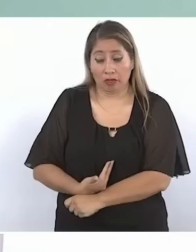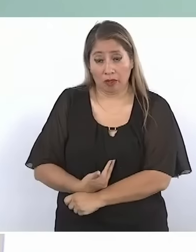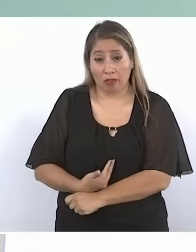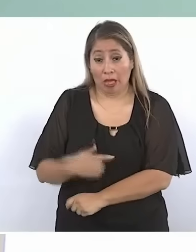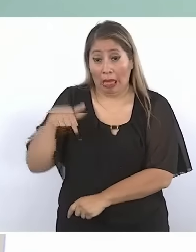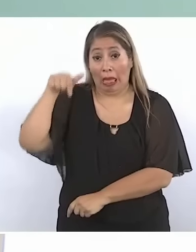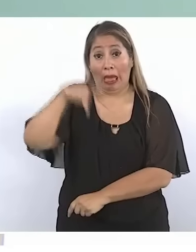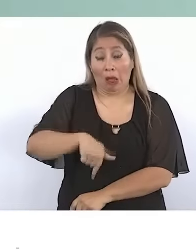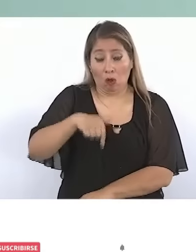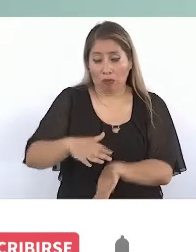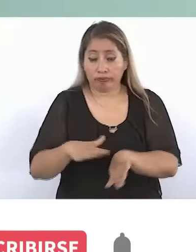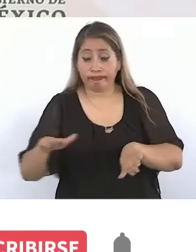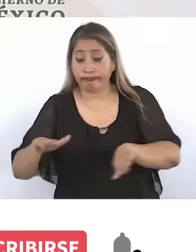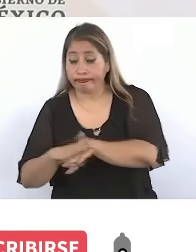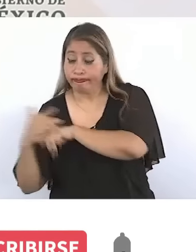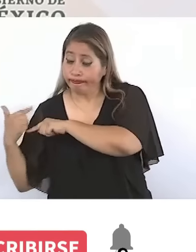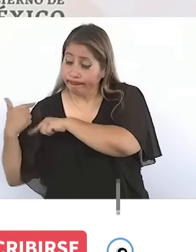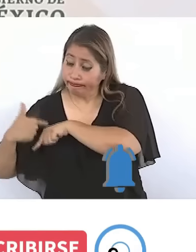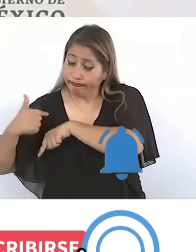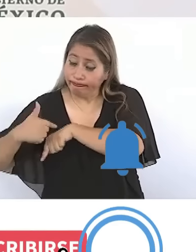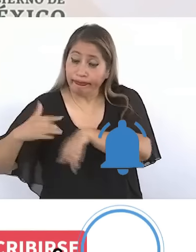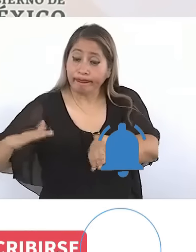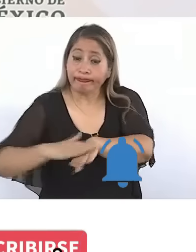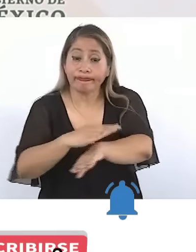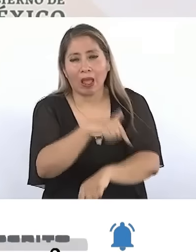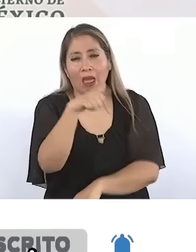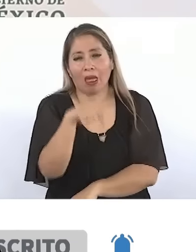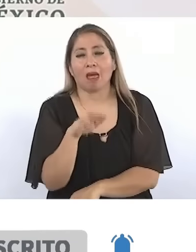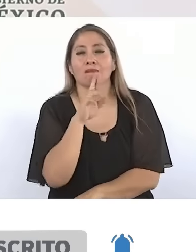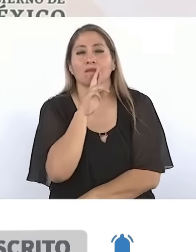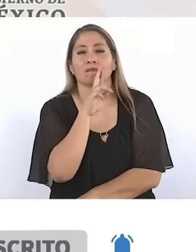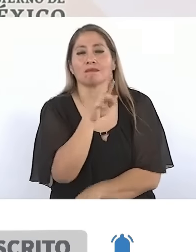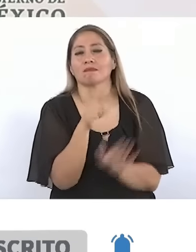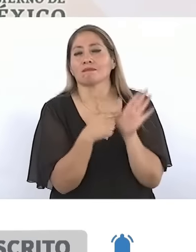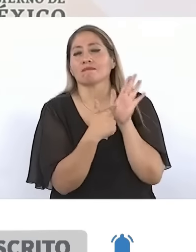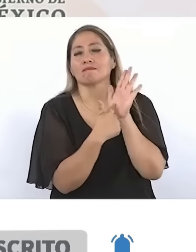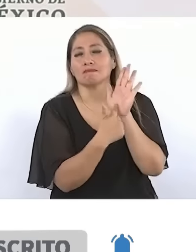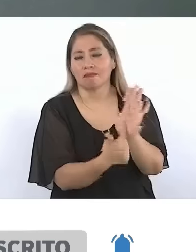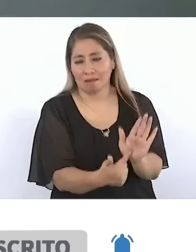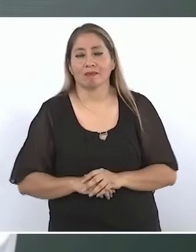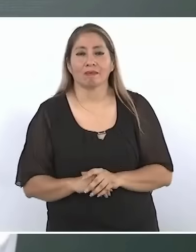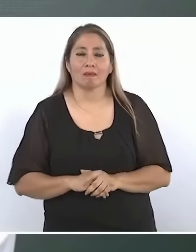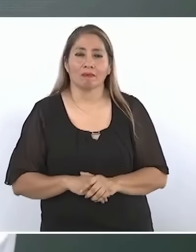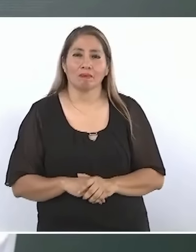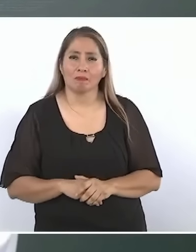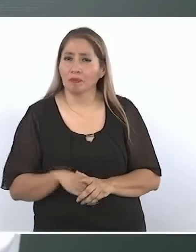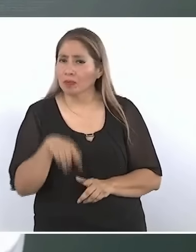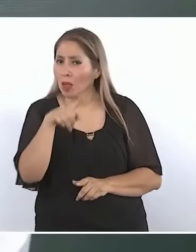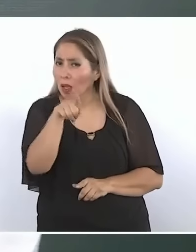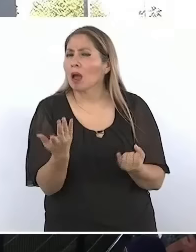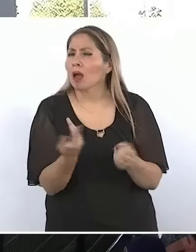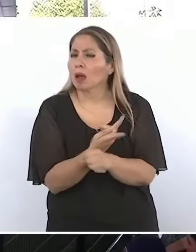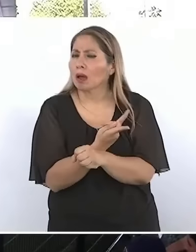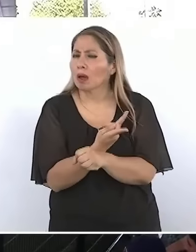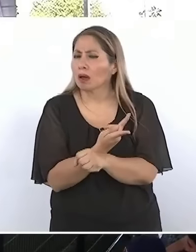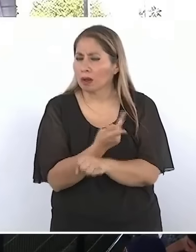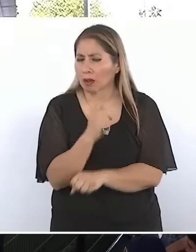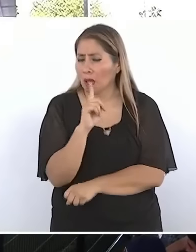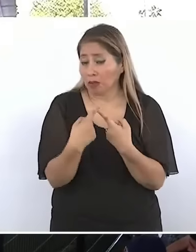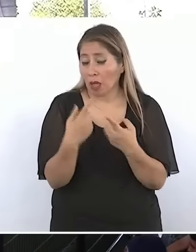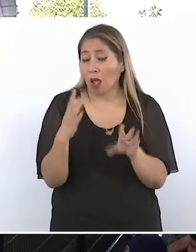esfuerzos de su gobierno empiezan a dar resultados de la enorme tarea. Esa labor obedece, en